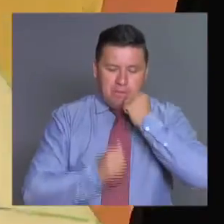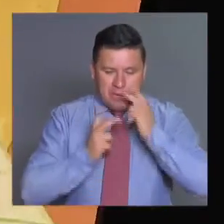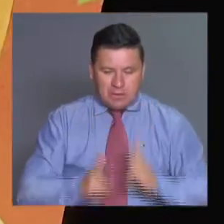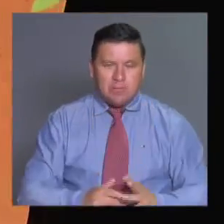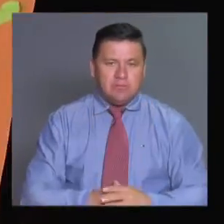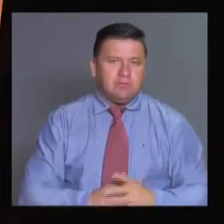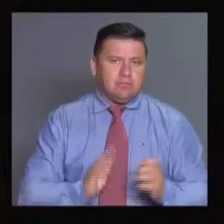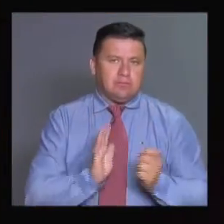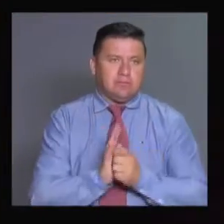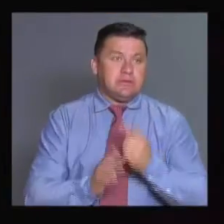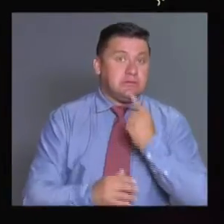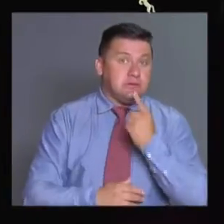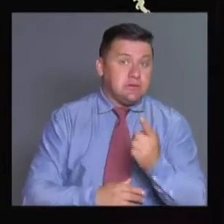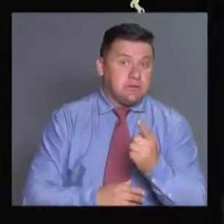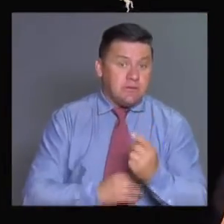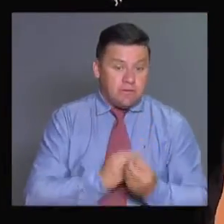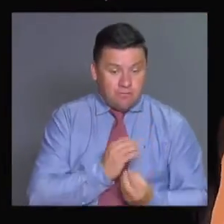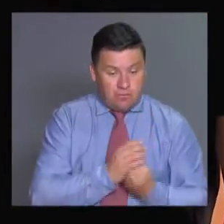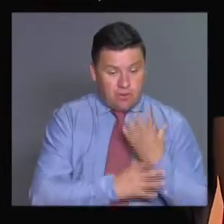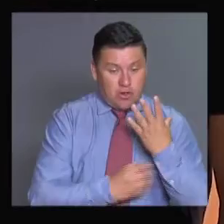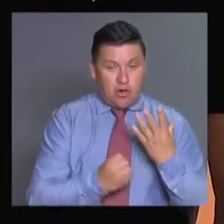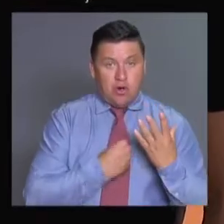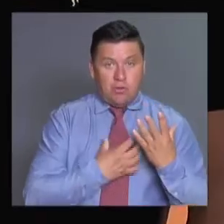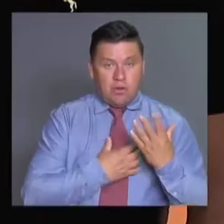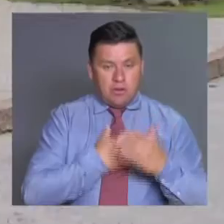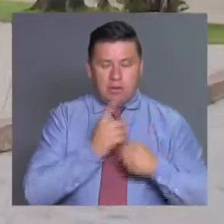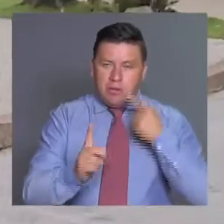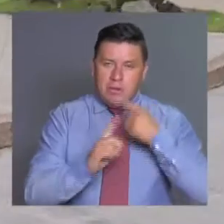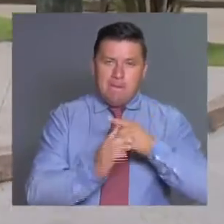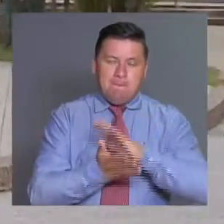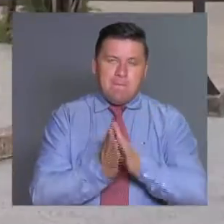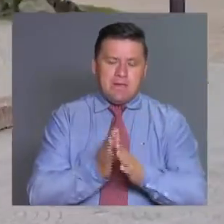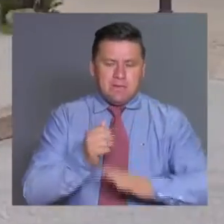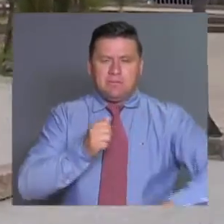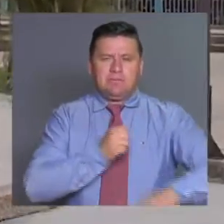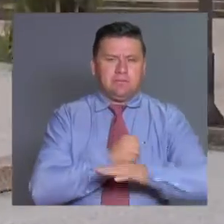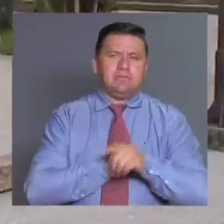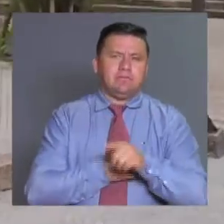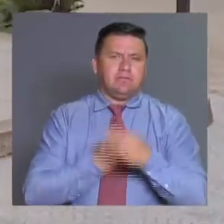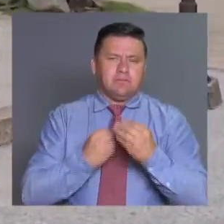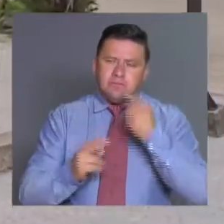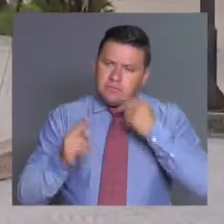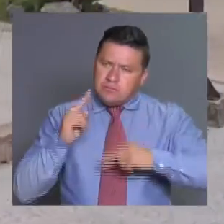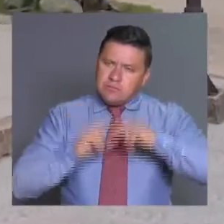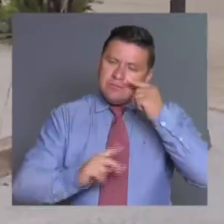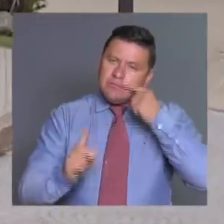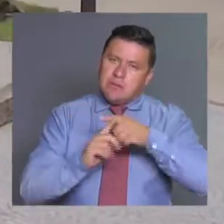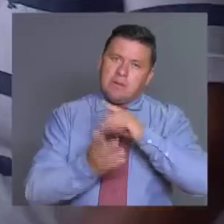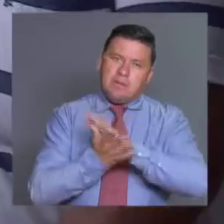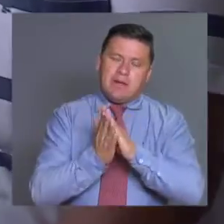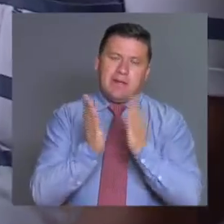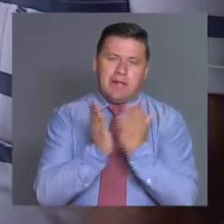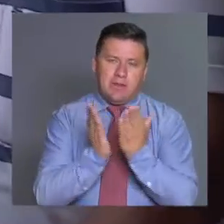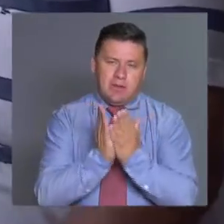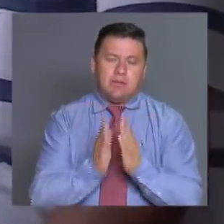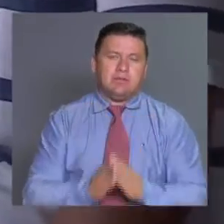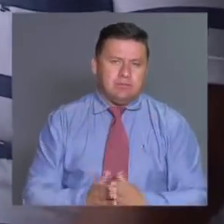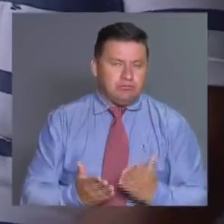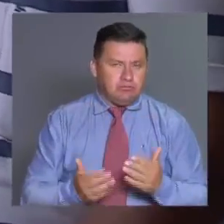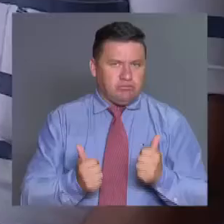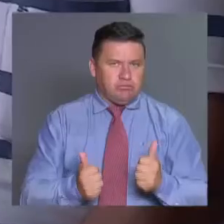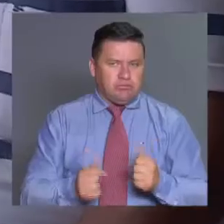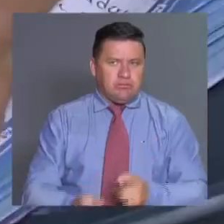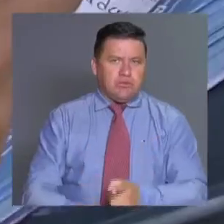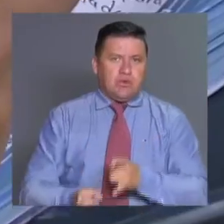por eso se dice sin florecen las oportunidades crece la paz la base fundamental para conseguir la paz es la educación con